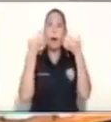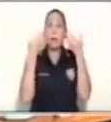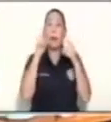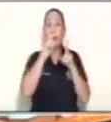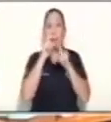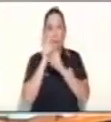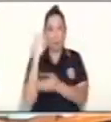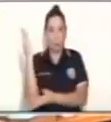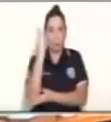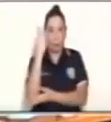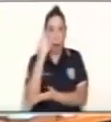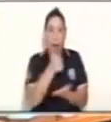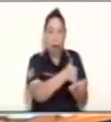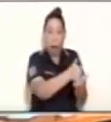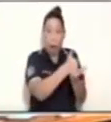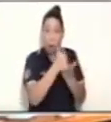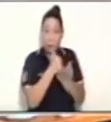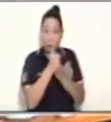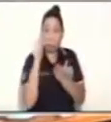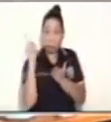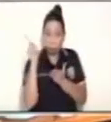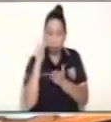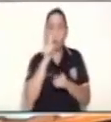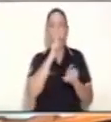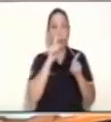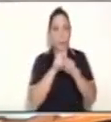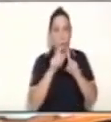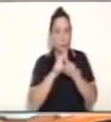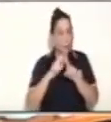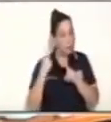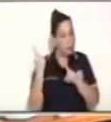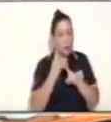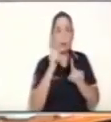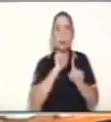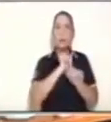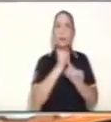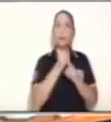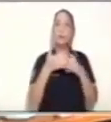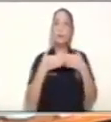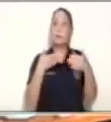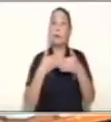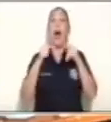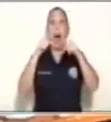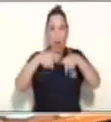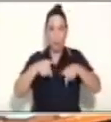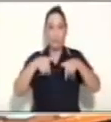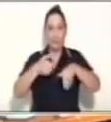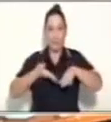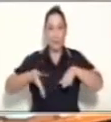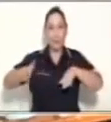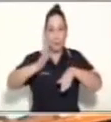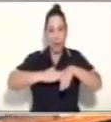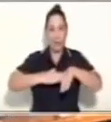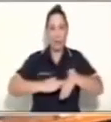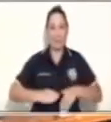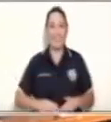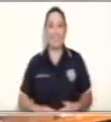son los héroes de todo el año, de toda la vida, en cualquier situación. Y en esta ocasión,